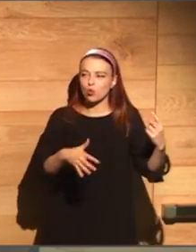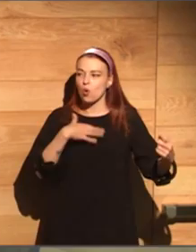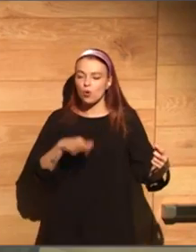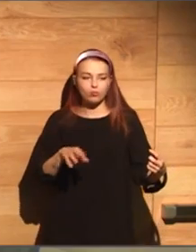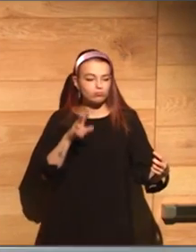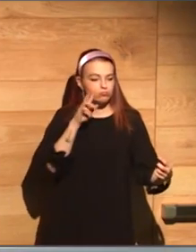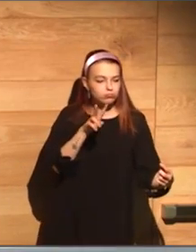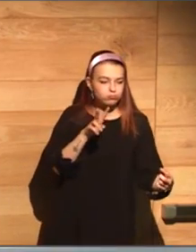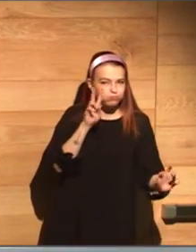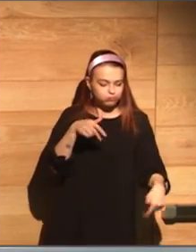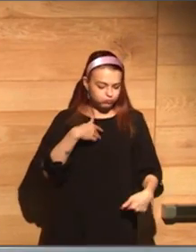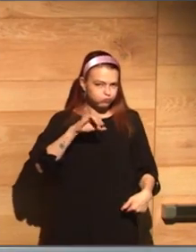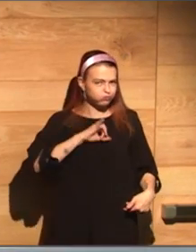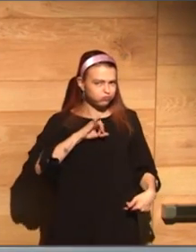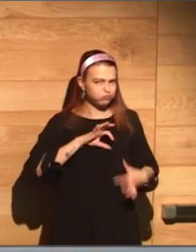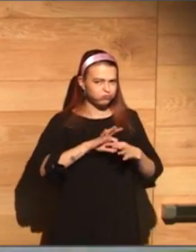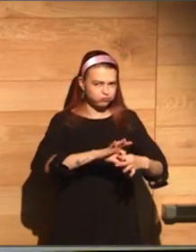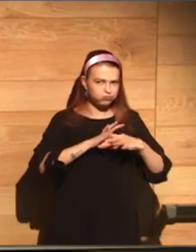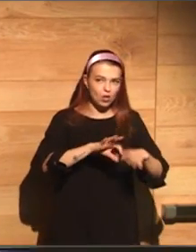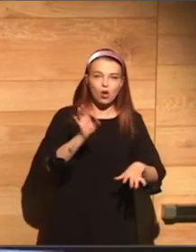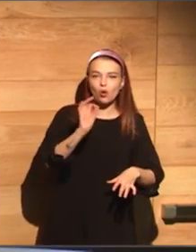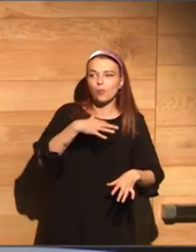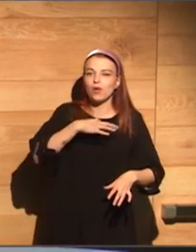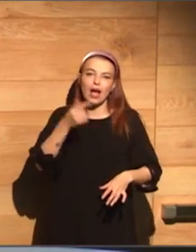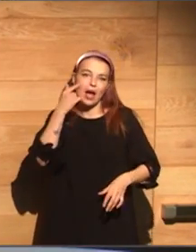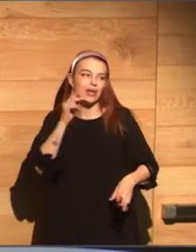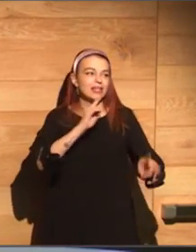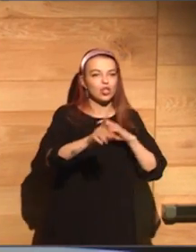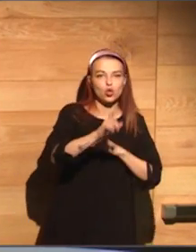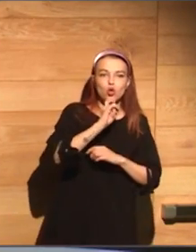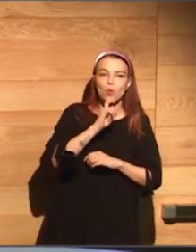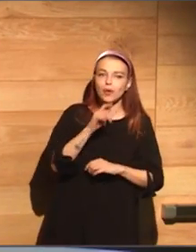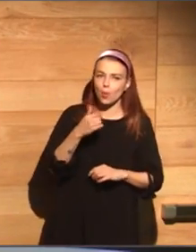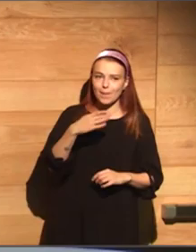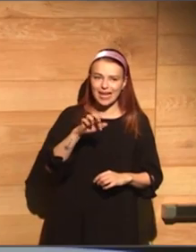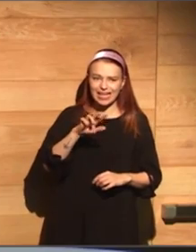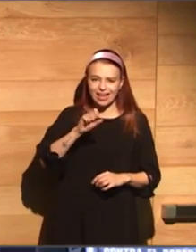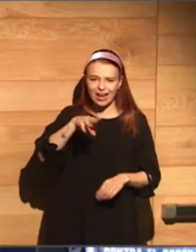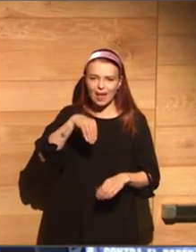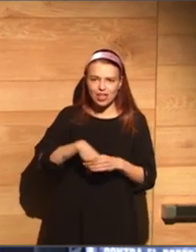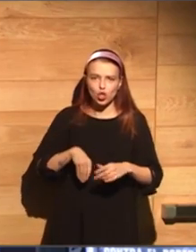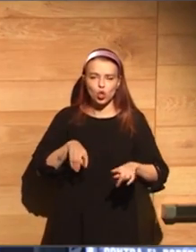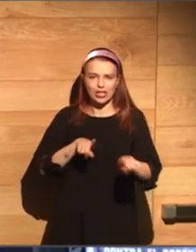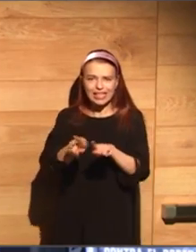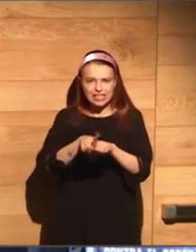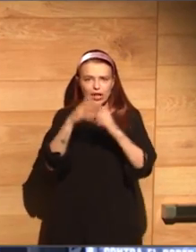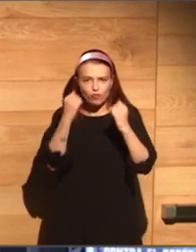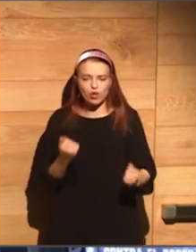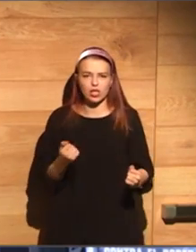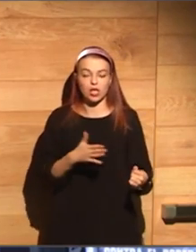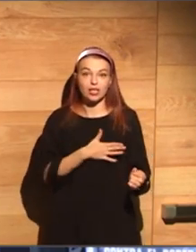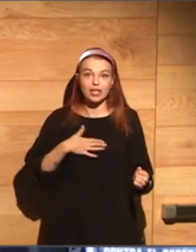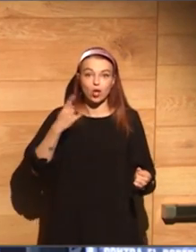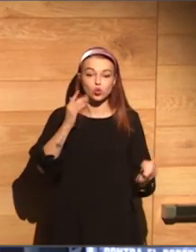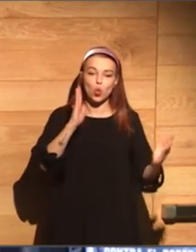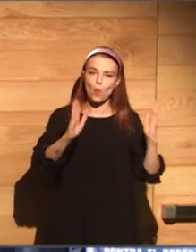sí, o claro. En según qué reacciones, o en según qué momento, claro. O sea, claro. Él está siendo profundamente crítico, él quiere ser crítico, él quiere reflejar un momento que